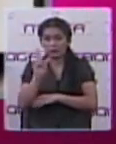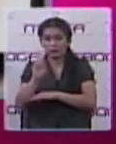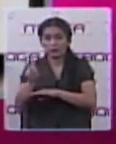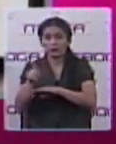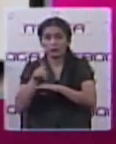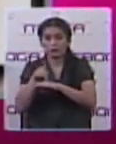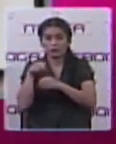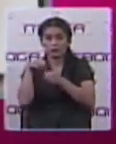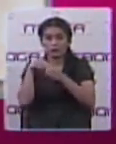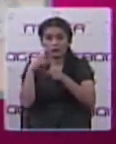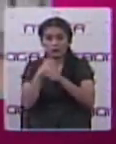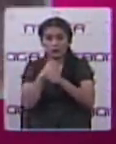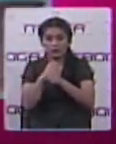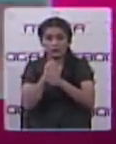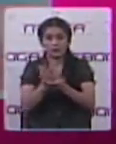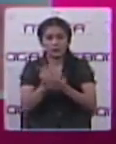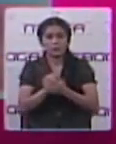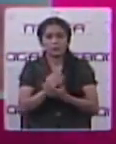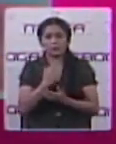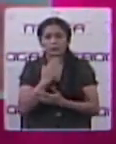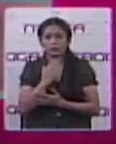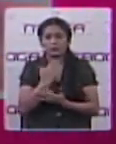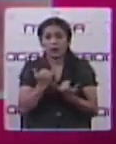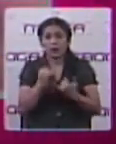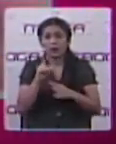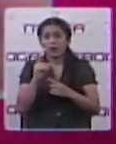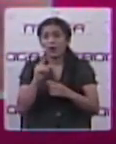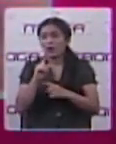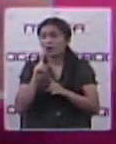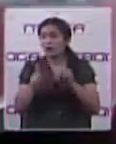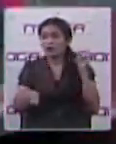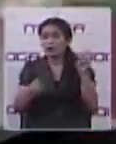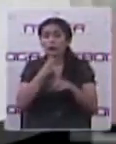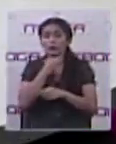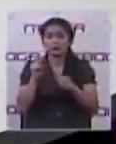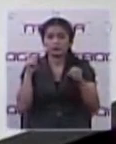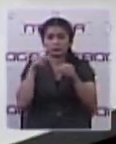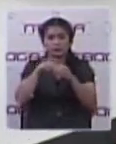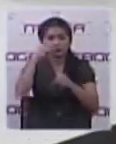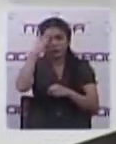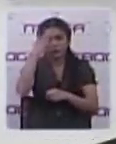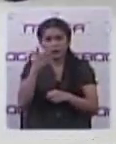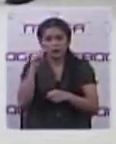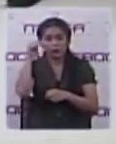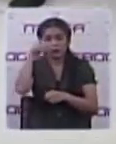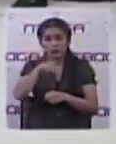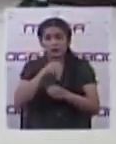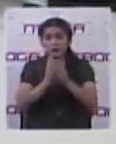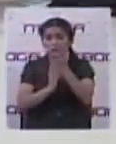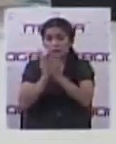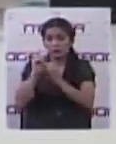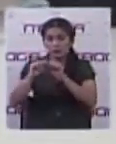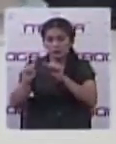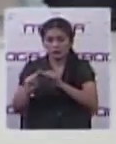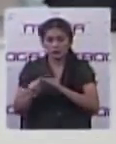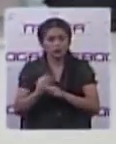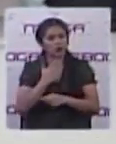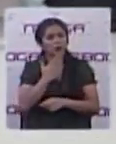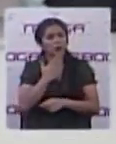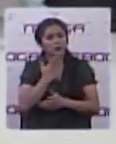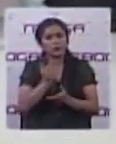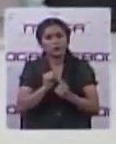inmobiliario a una franquicia? Básicamente por todos los servicios que generamos. ¿Cuáles son estos servicios?